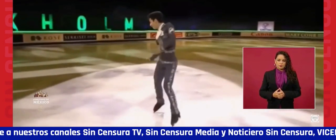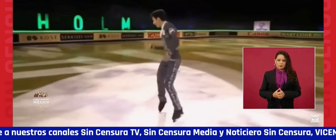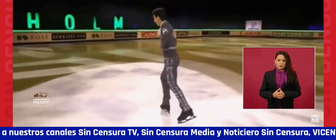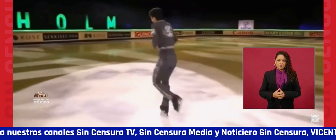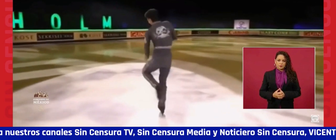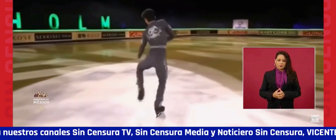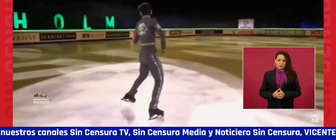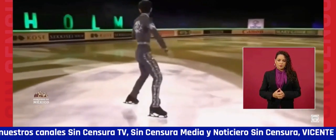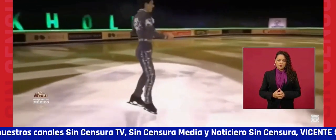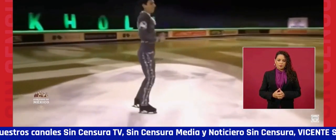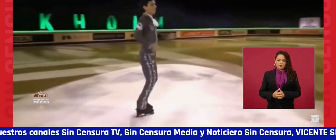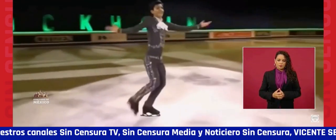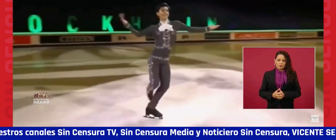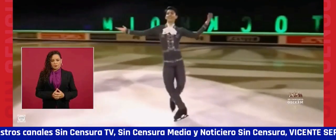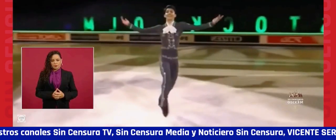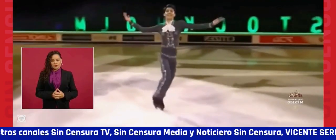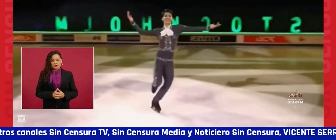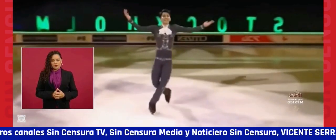Es algo